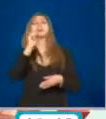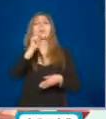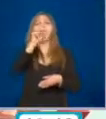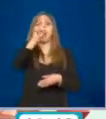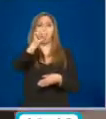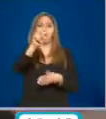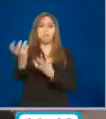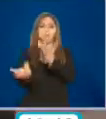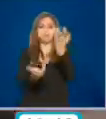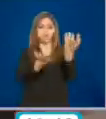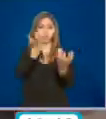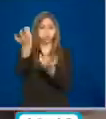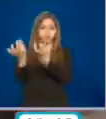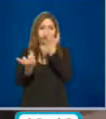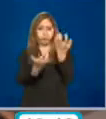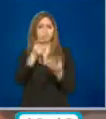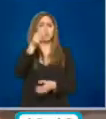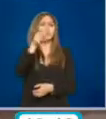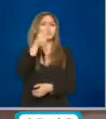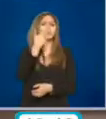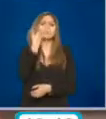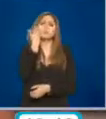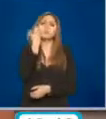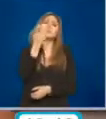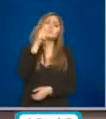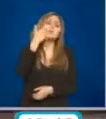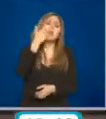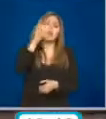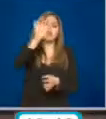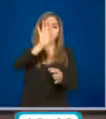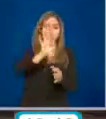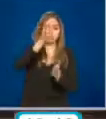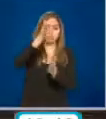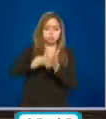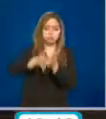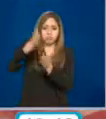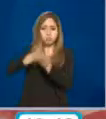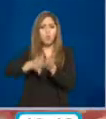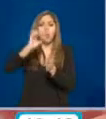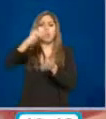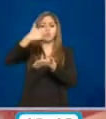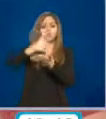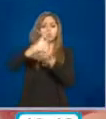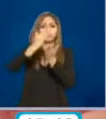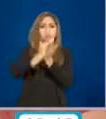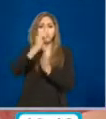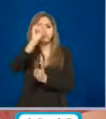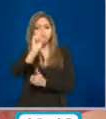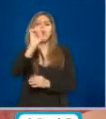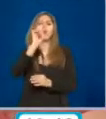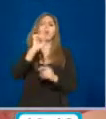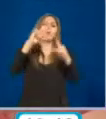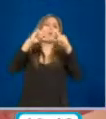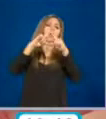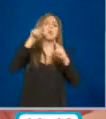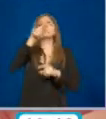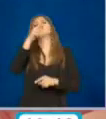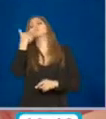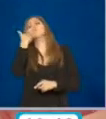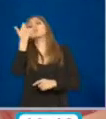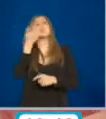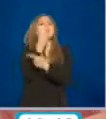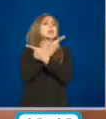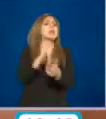la calabaza como usted lo desee, señor. Aquí ya es a gusto. Pueden ser Rodajitas, cubitos, rodajitas, como quieras. cubitos, Ok. triangulitos, circulitos, lo que